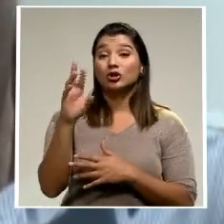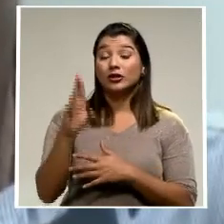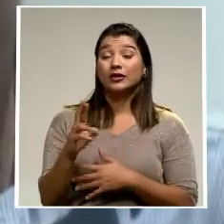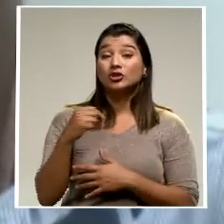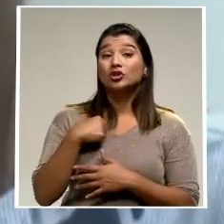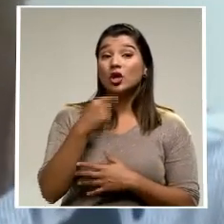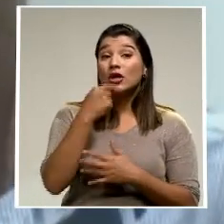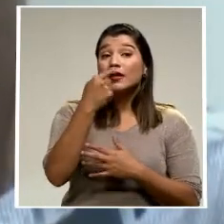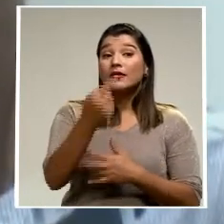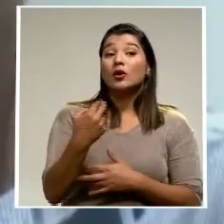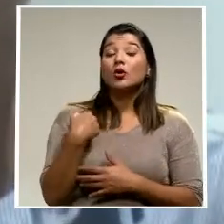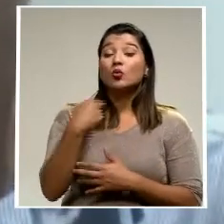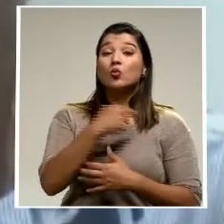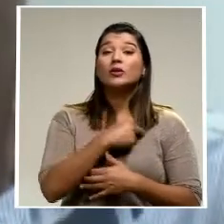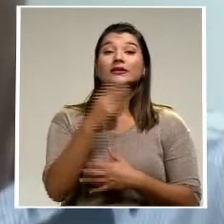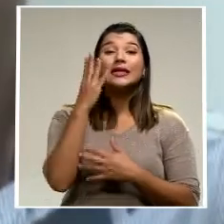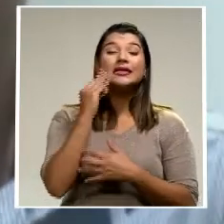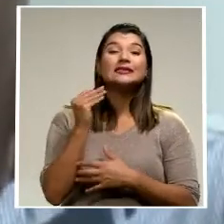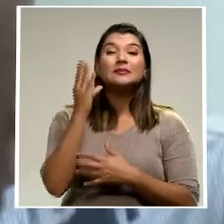hemos vivido son